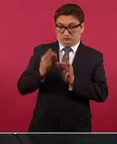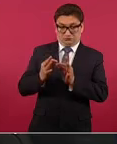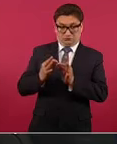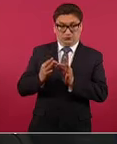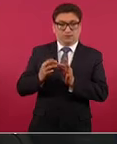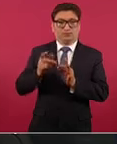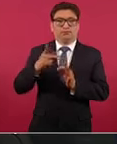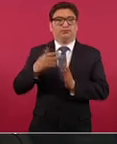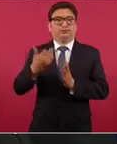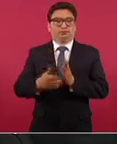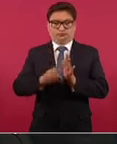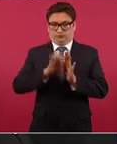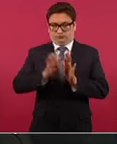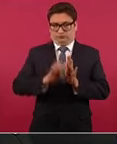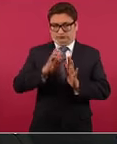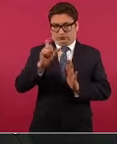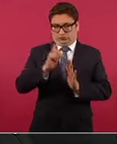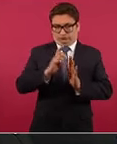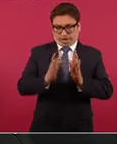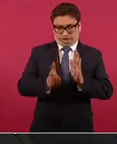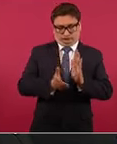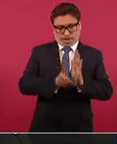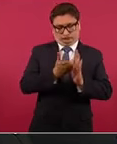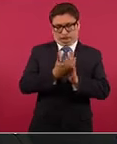la obra física